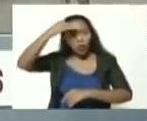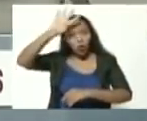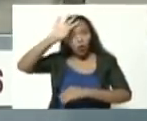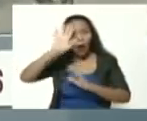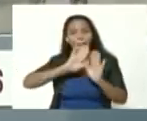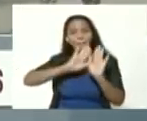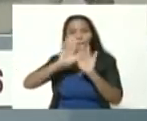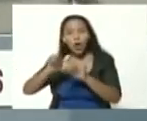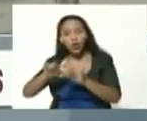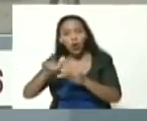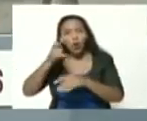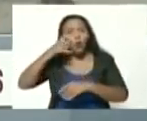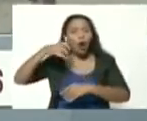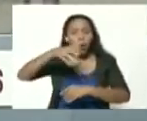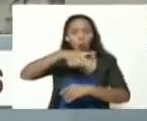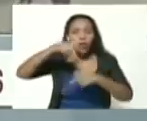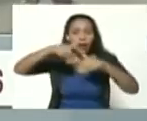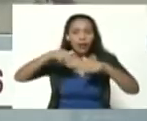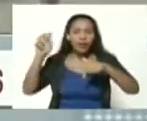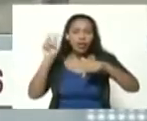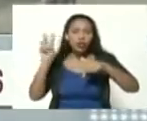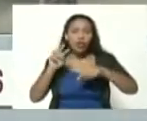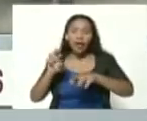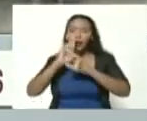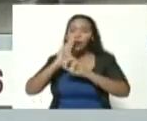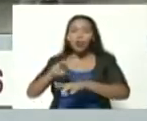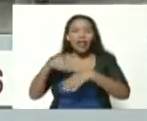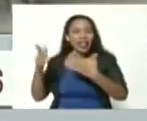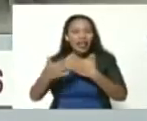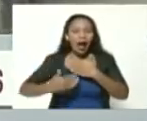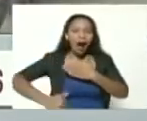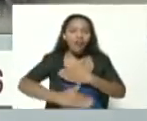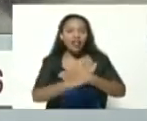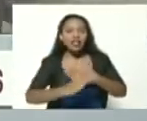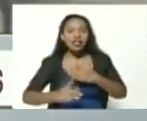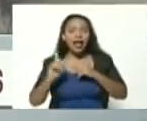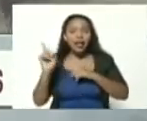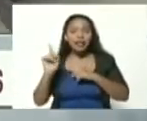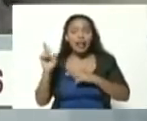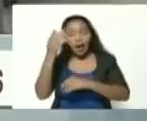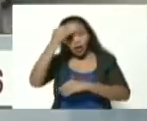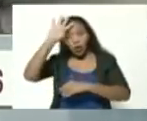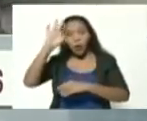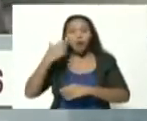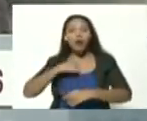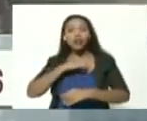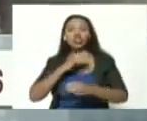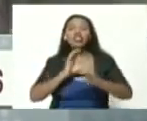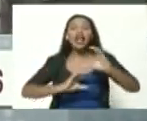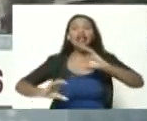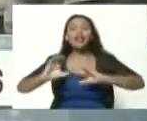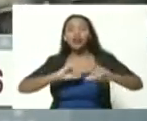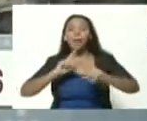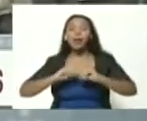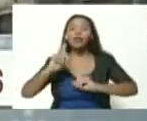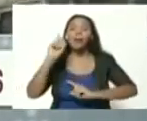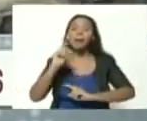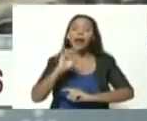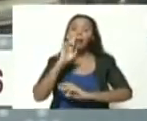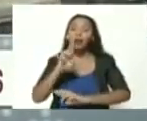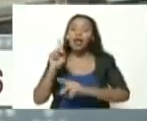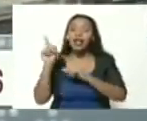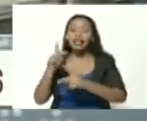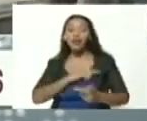venezolano. Es el resultado del avance de la ciencia en Cuba, de nuestros científicos, pero también el resultado de